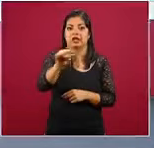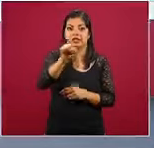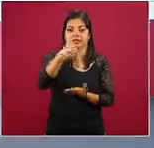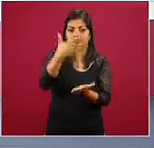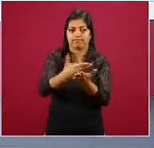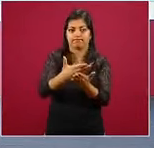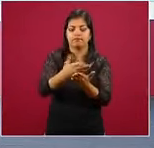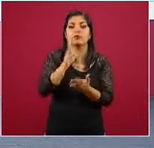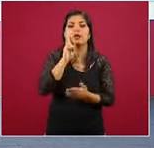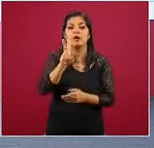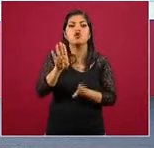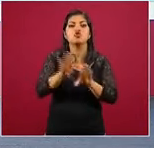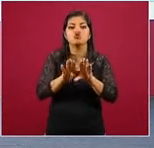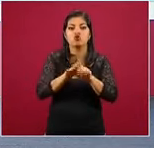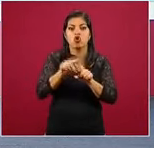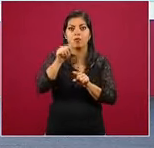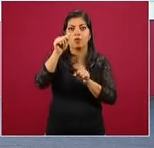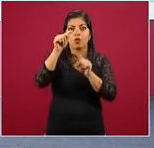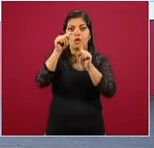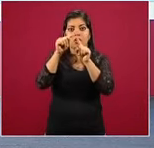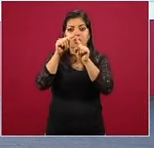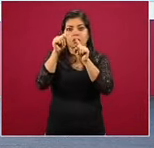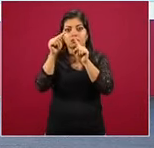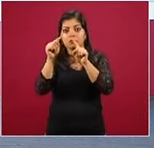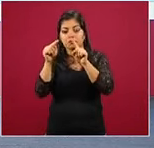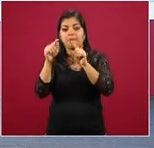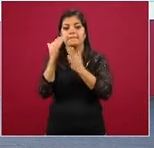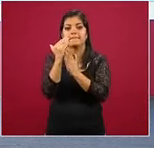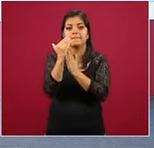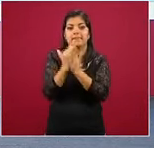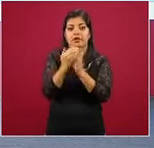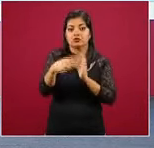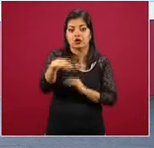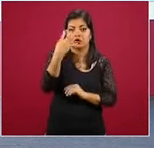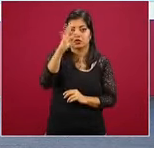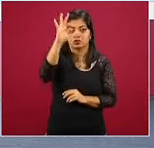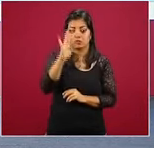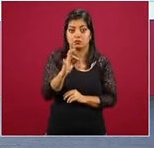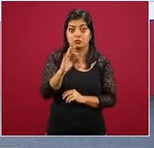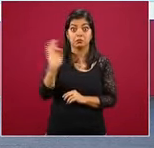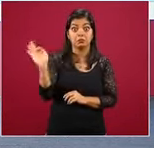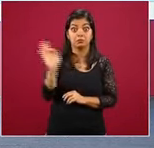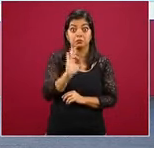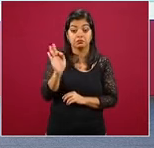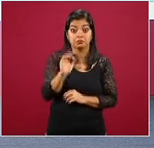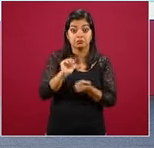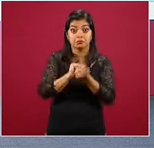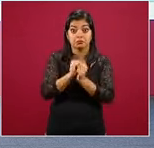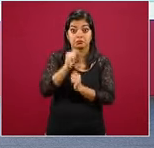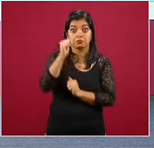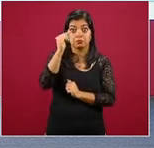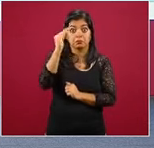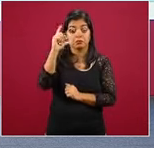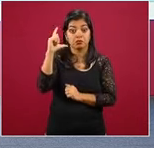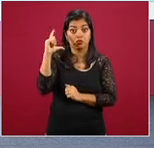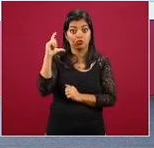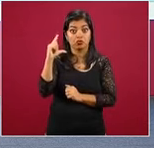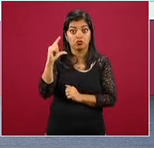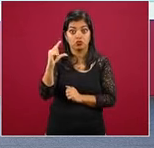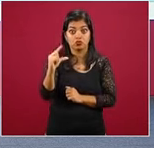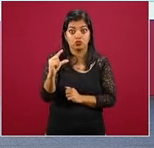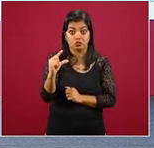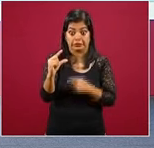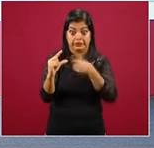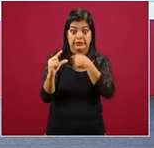ver cómo se va moviendo este menos 14% y si por lo tanto esta tendencia descendente con la cual estamos iniciando